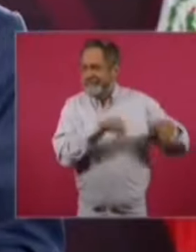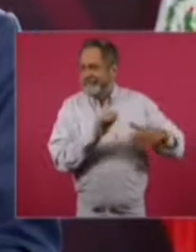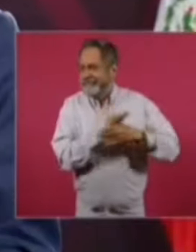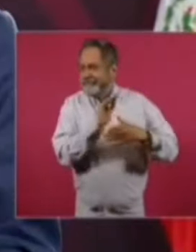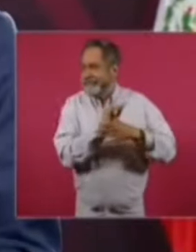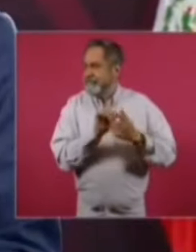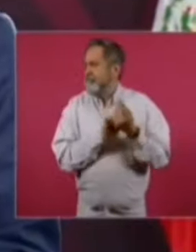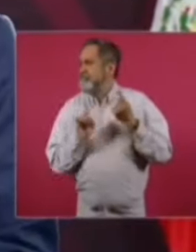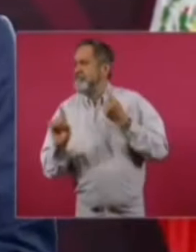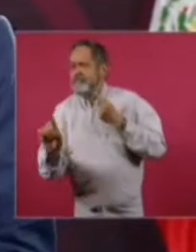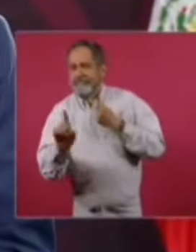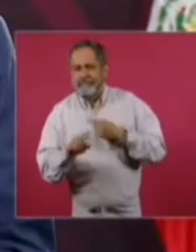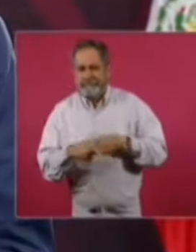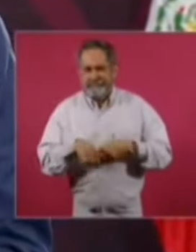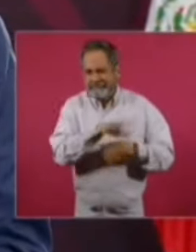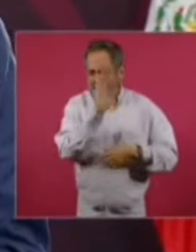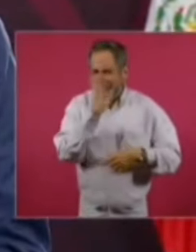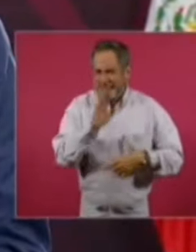¿Sí?